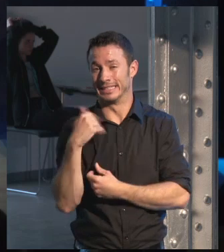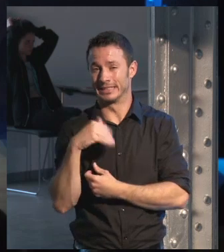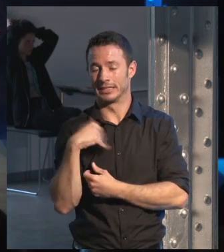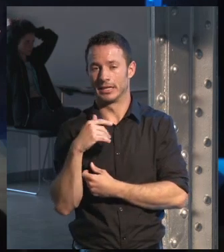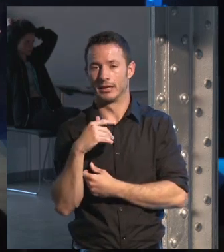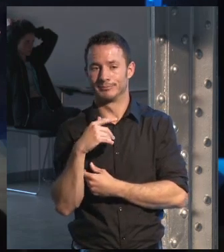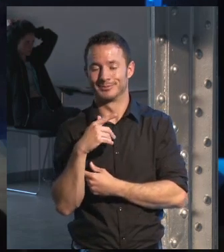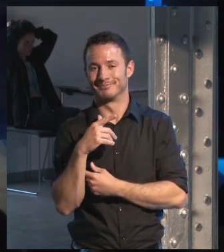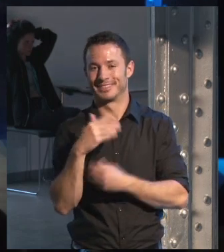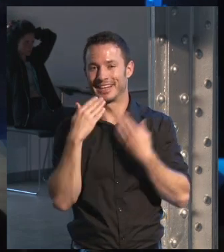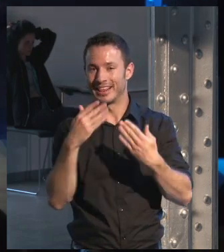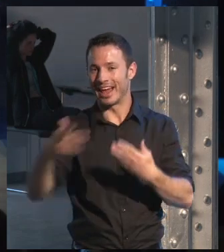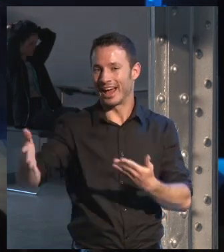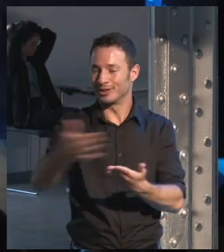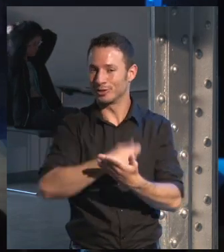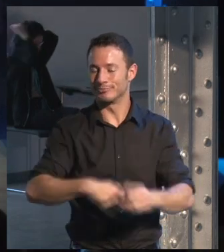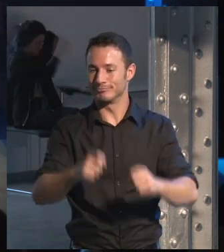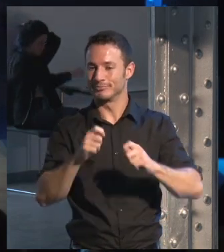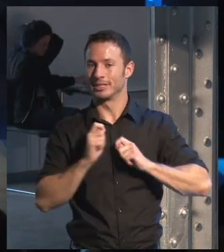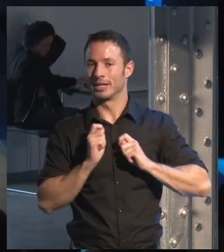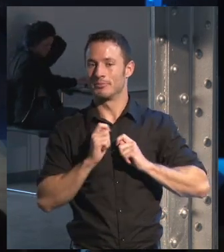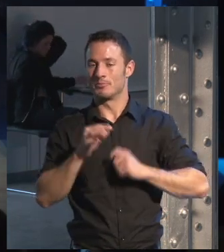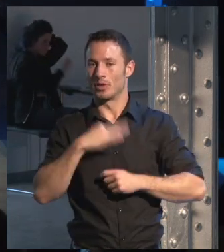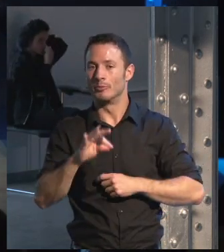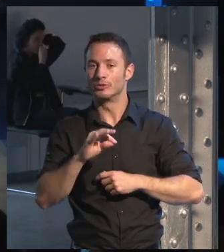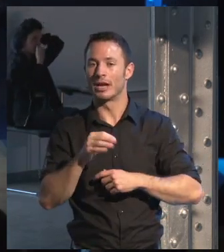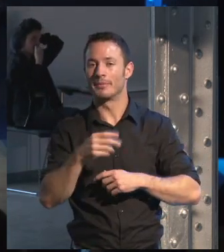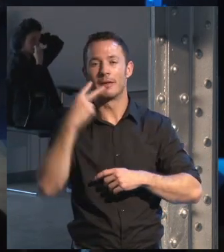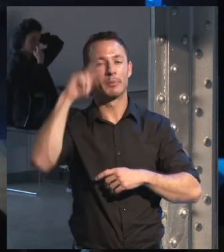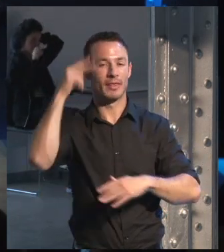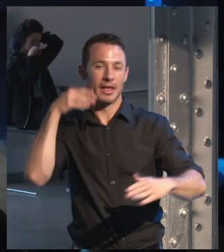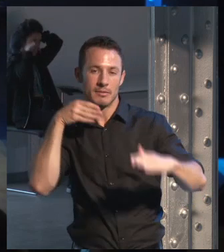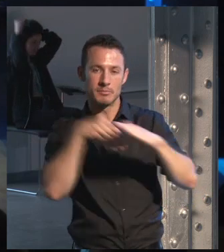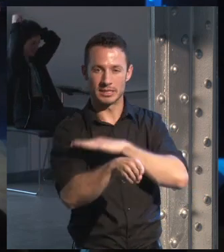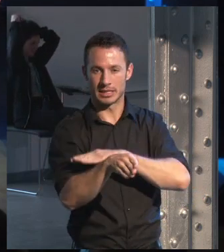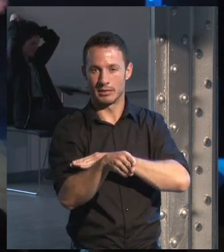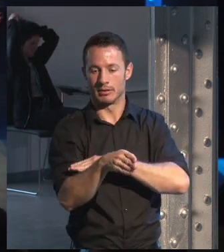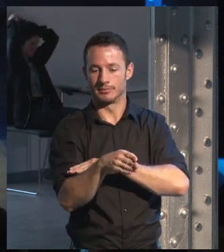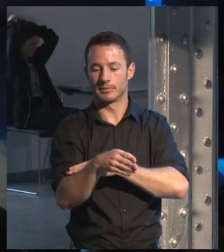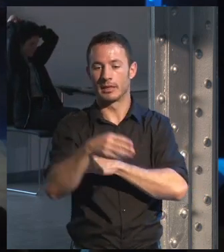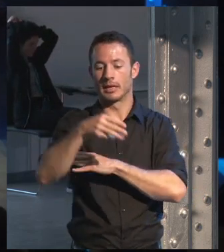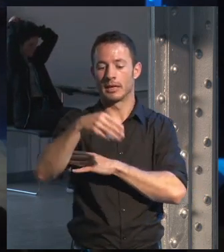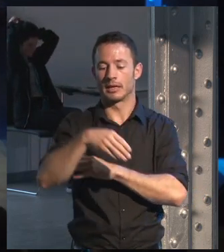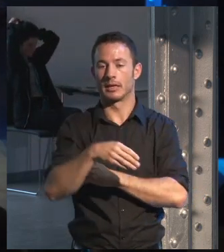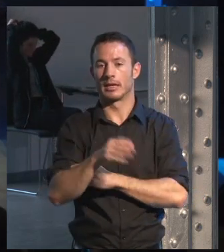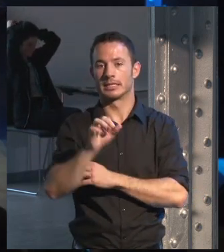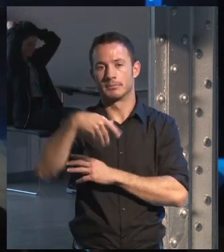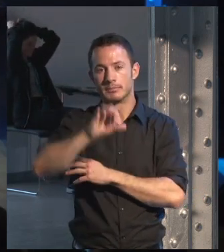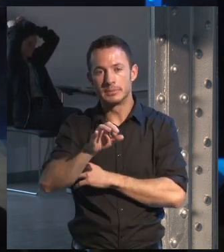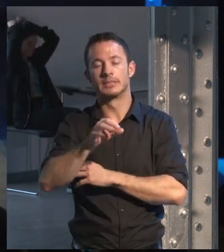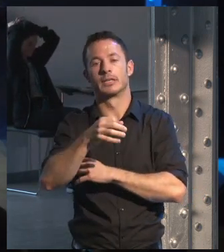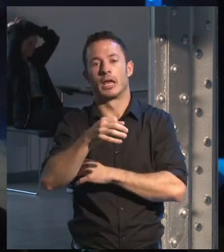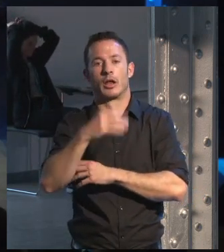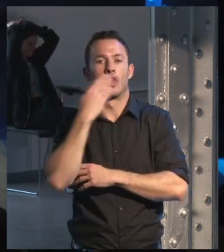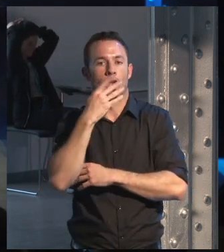conectar toda esta experiencia inmersiva con un LMS o con cualquier tipo de LMS que la clase, perdón, que el colegio pueda necesitar.